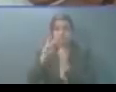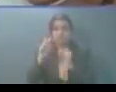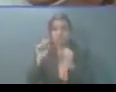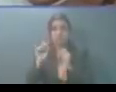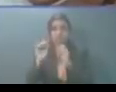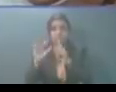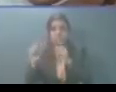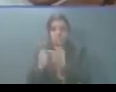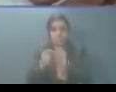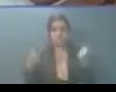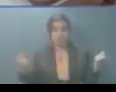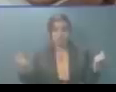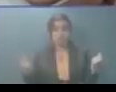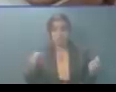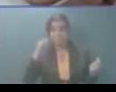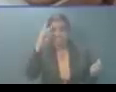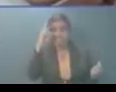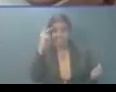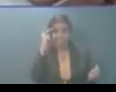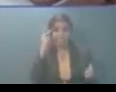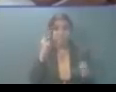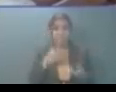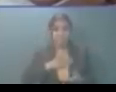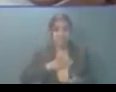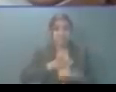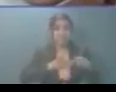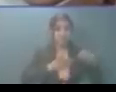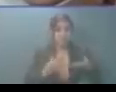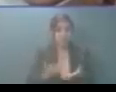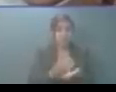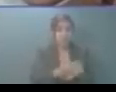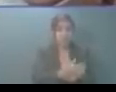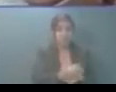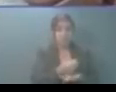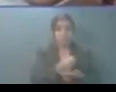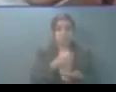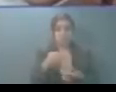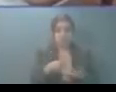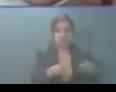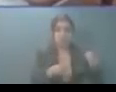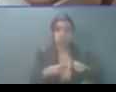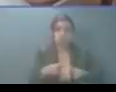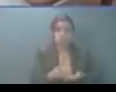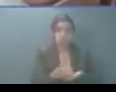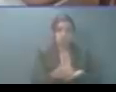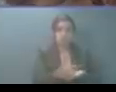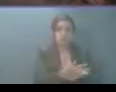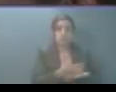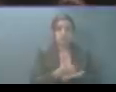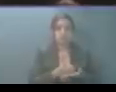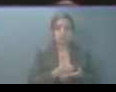702.6 millones, es decir, que se gastó más de lo que tenía de ingresos. ¿Puede explicarnos esa situación, ministro? Porque en